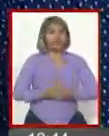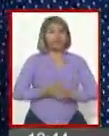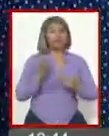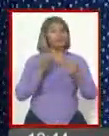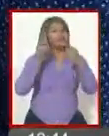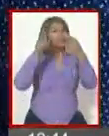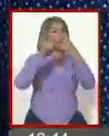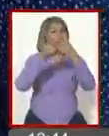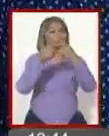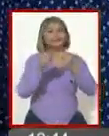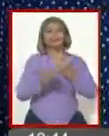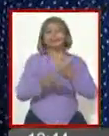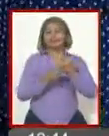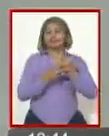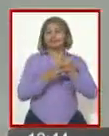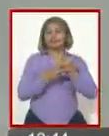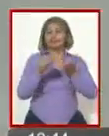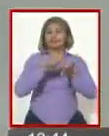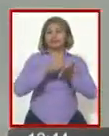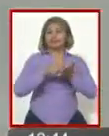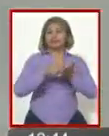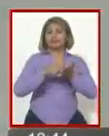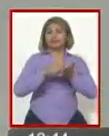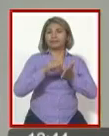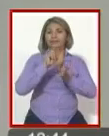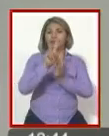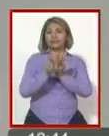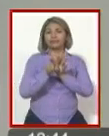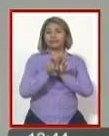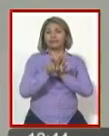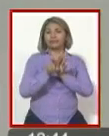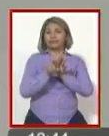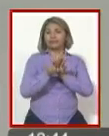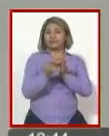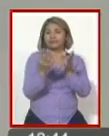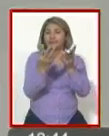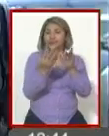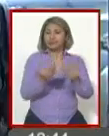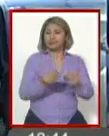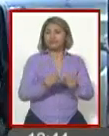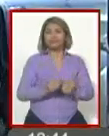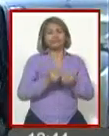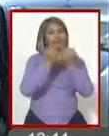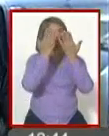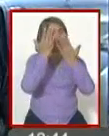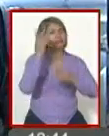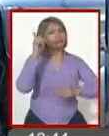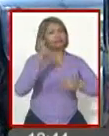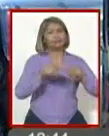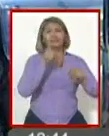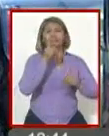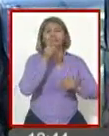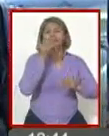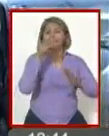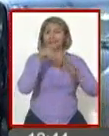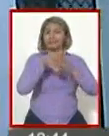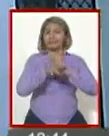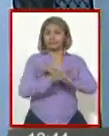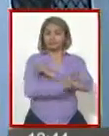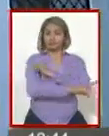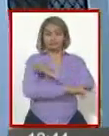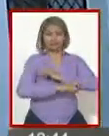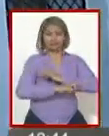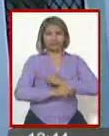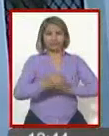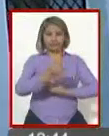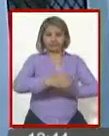el objetivo de ahorrar energía, la víctima apagó la cámara de seguridad del interior de la notaría y ahora lamenta no poder saber quién o quiénes entraron a